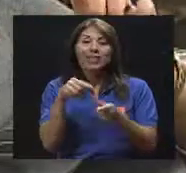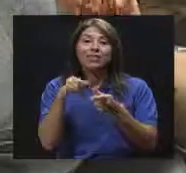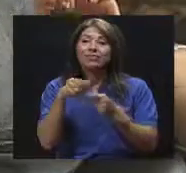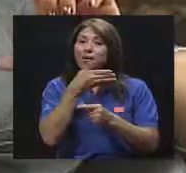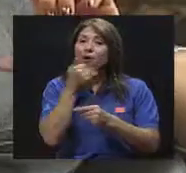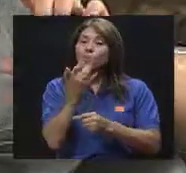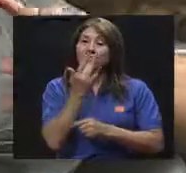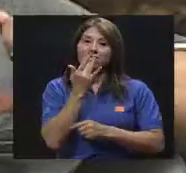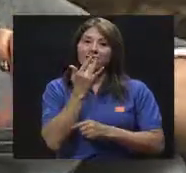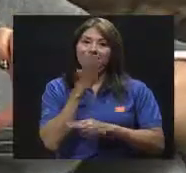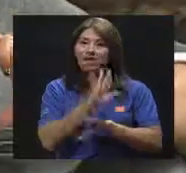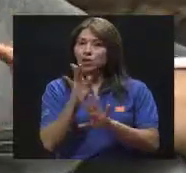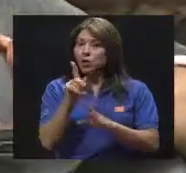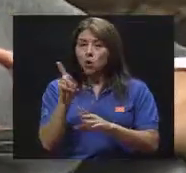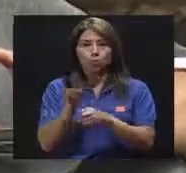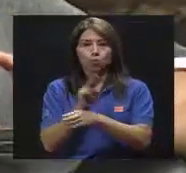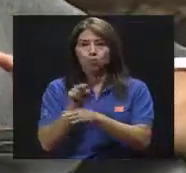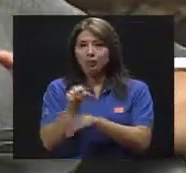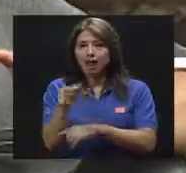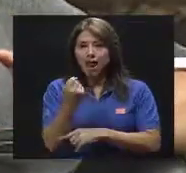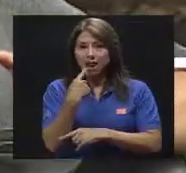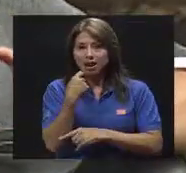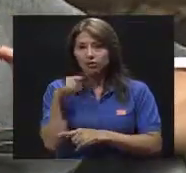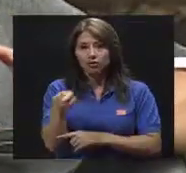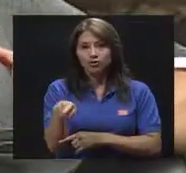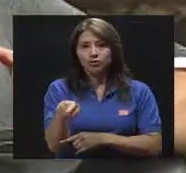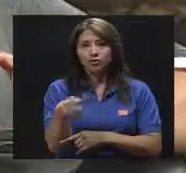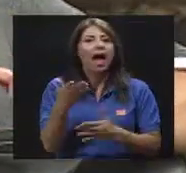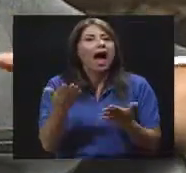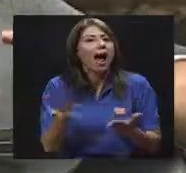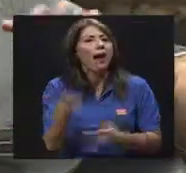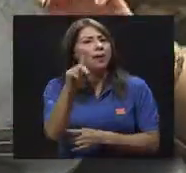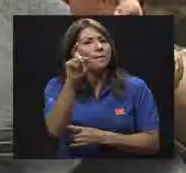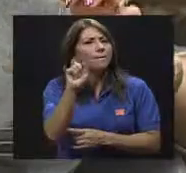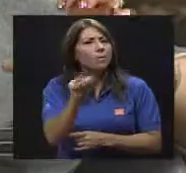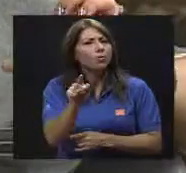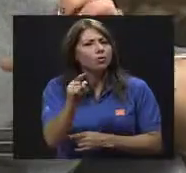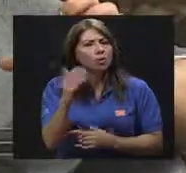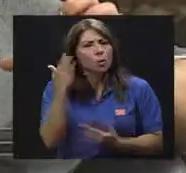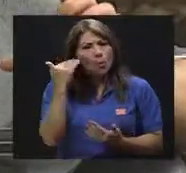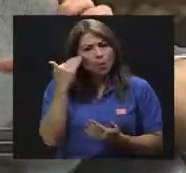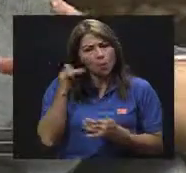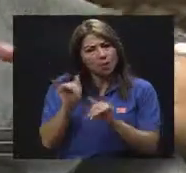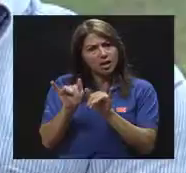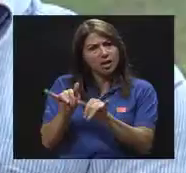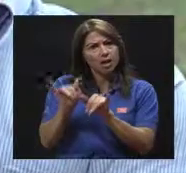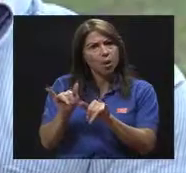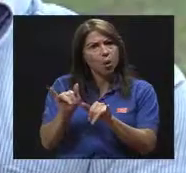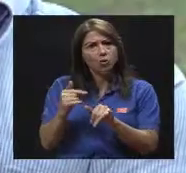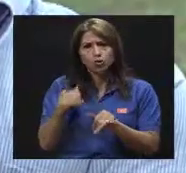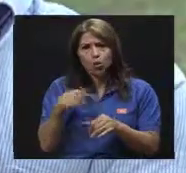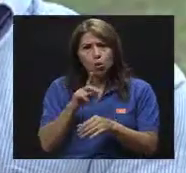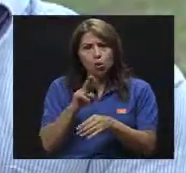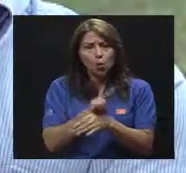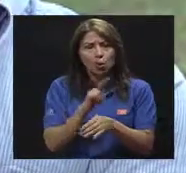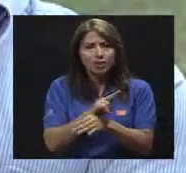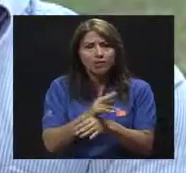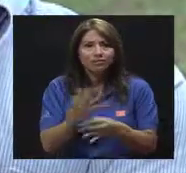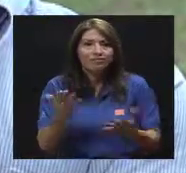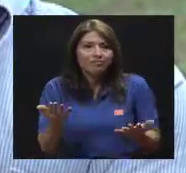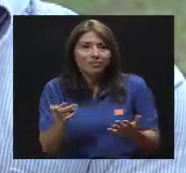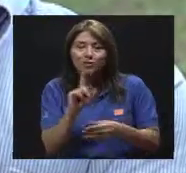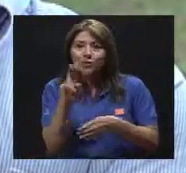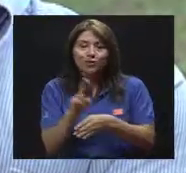esos casos, es preferible no consumirlo. Ahora, la pregunta del millón es, ¿por qué lo tengo ahí y no lo he gastado? Porque no lo estoy utilizando. Y